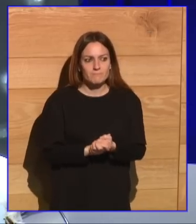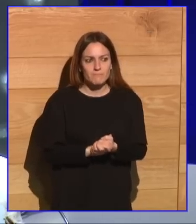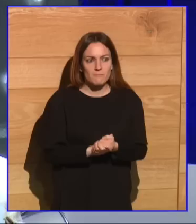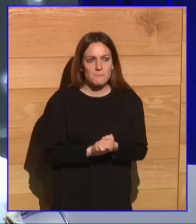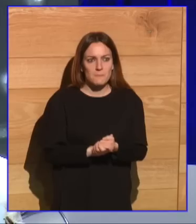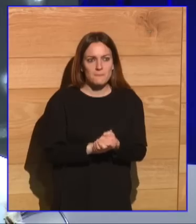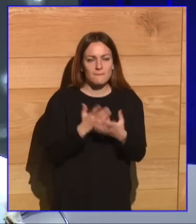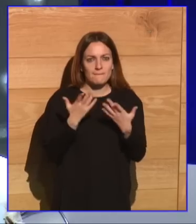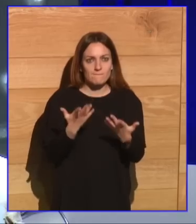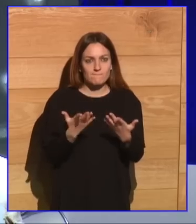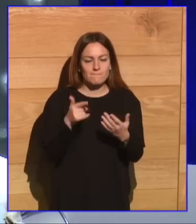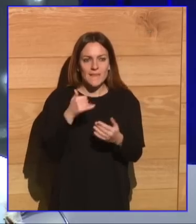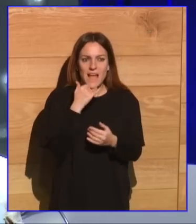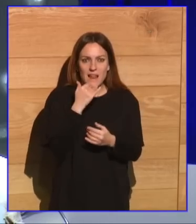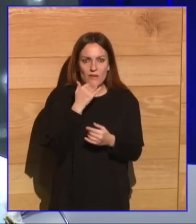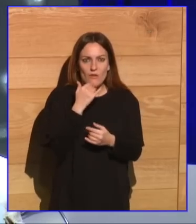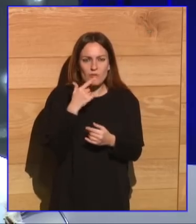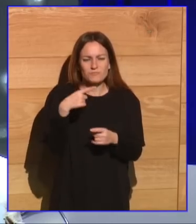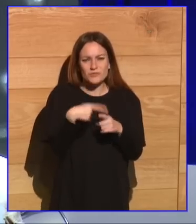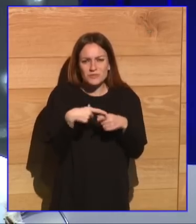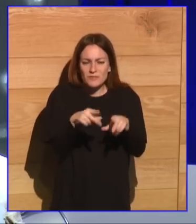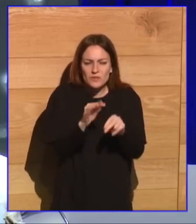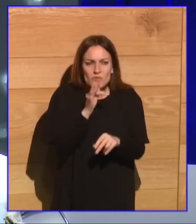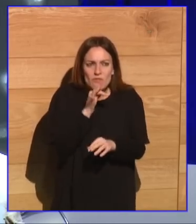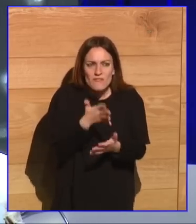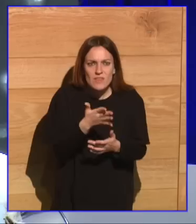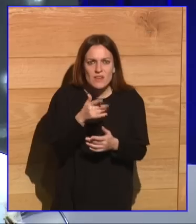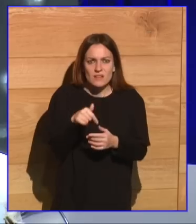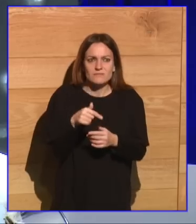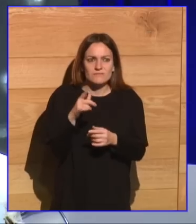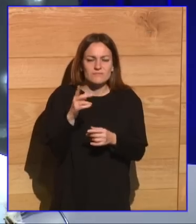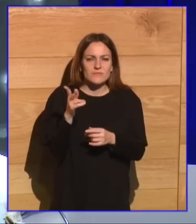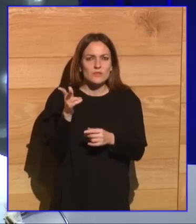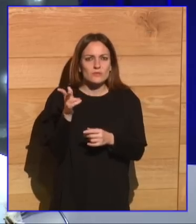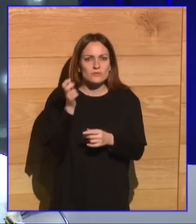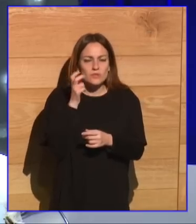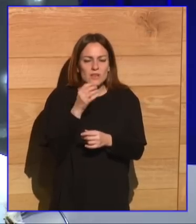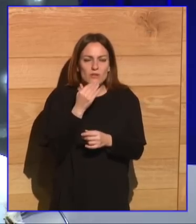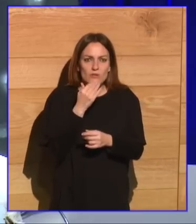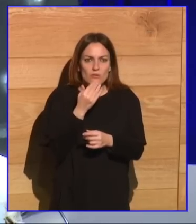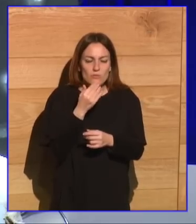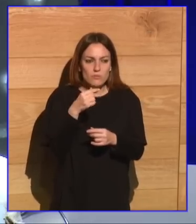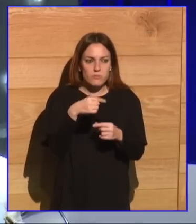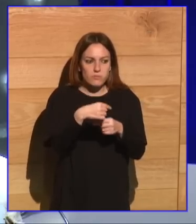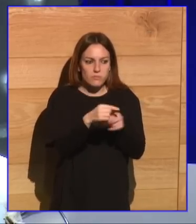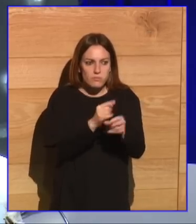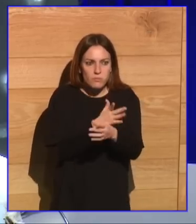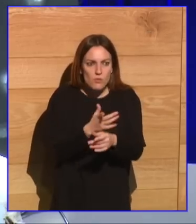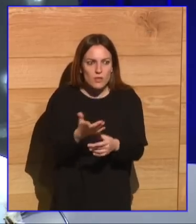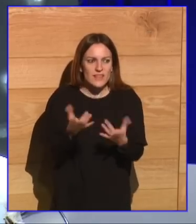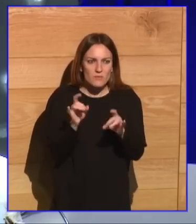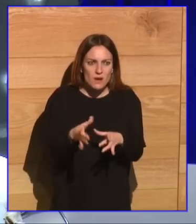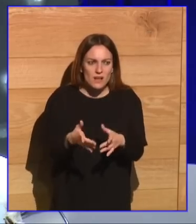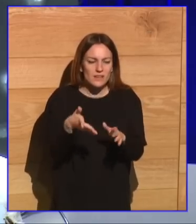y en fin, un misterio inacabado, suena a pieza de puzzle, en fin, y